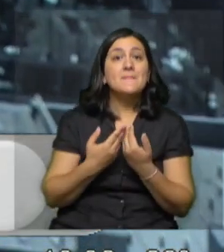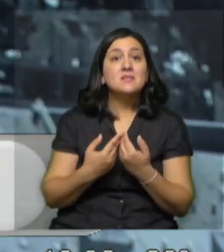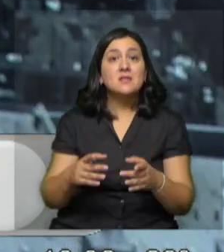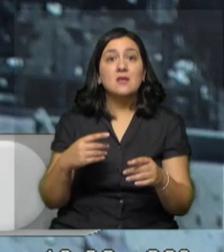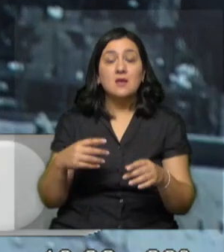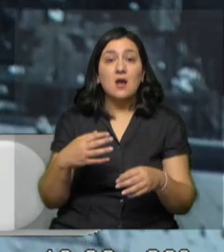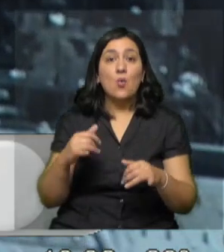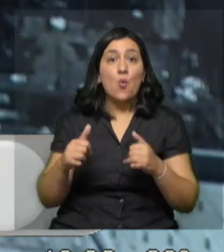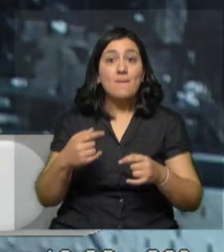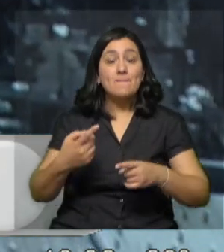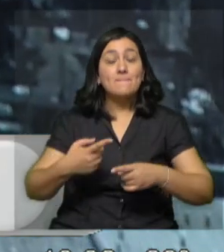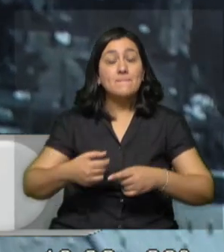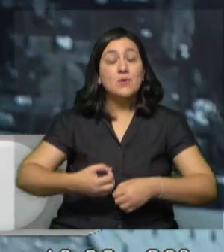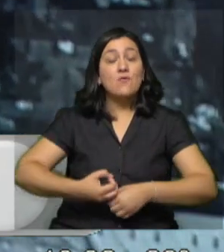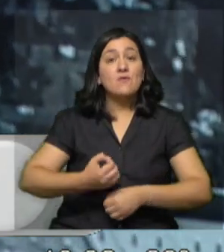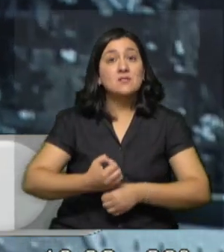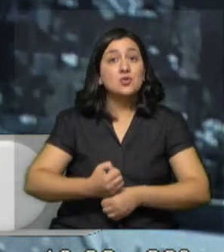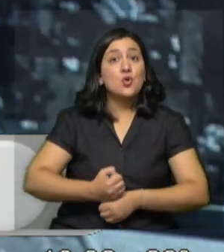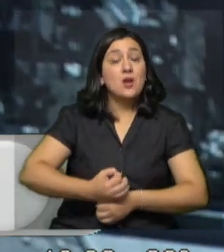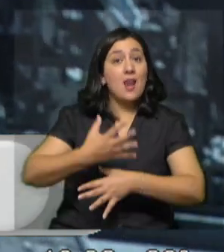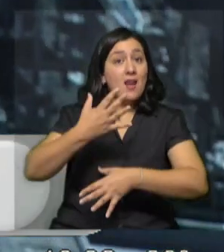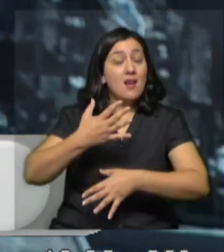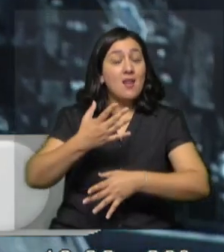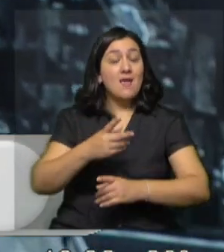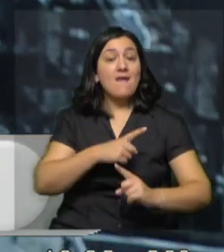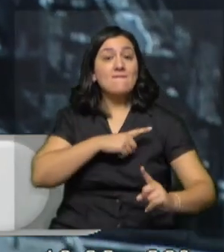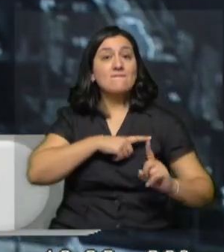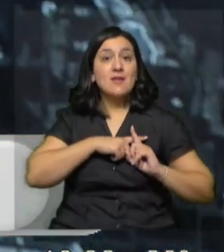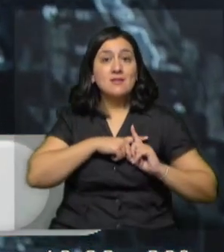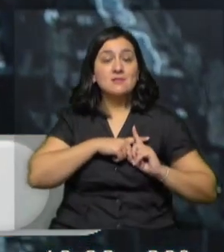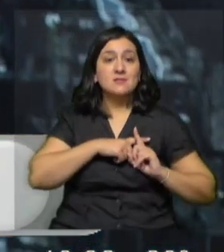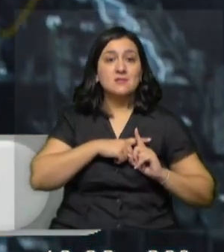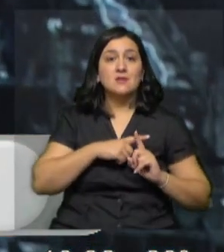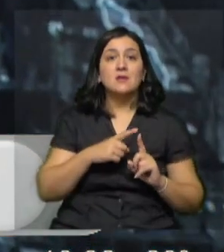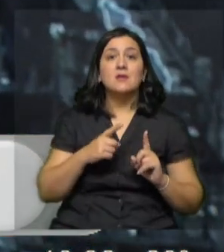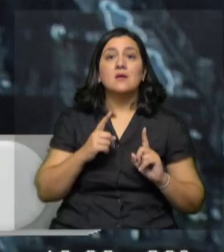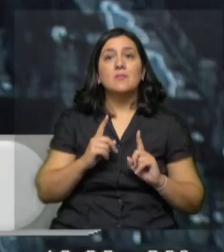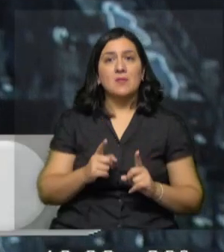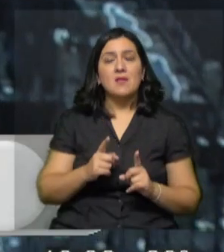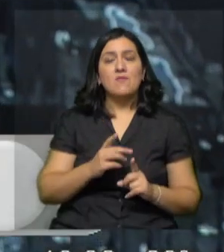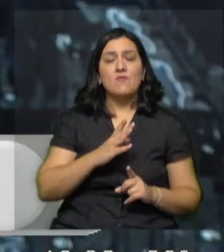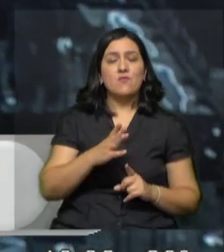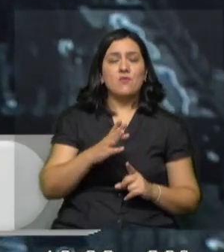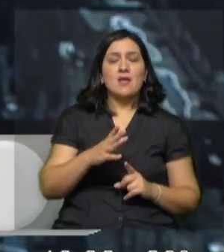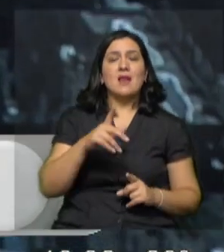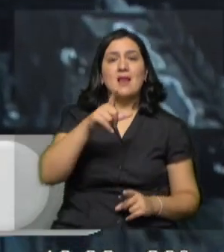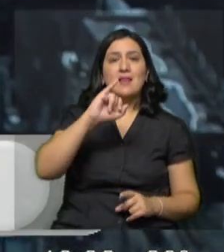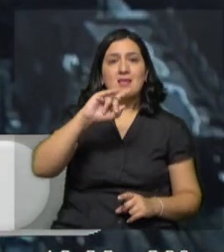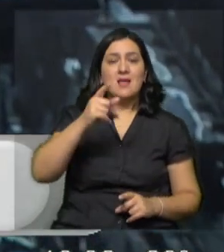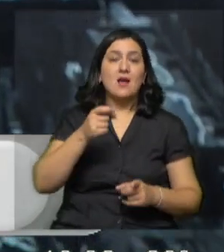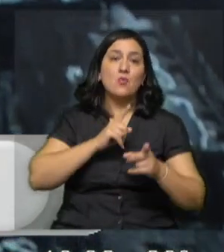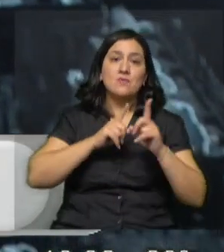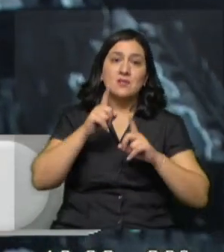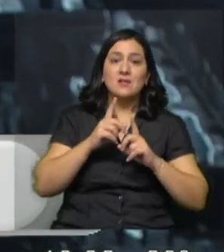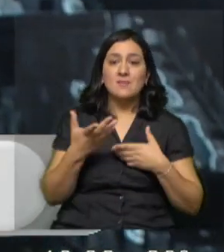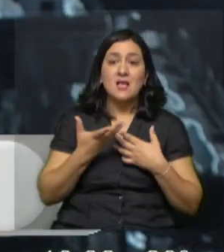manera profesional. Y bueno, como entrenador también di todos los pasos. Di liga universitaria, formativas,